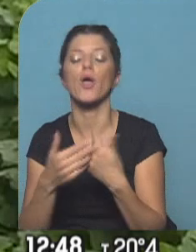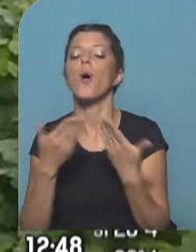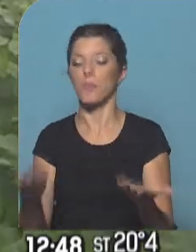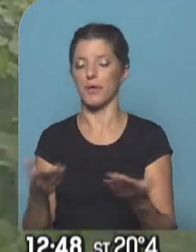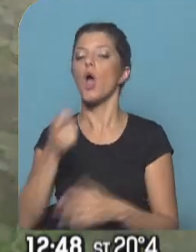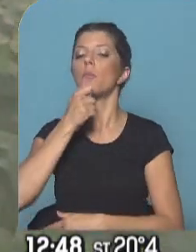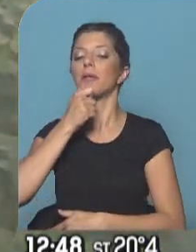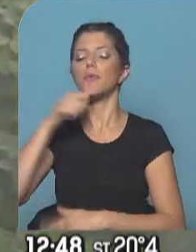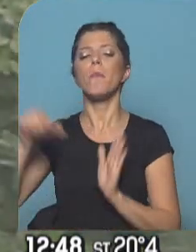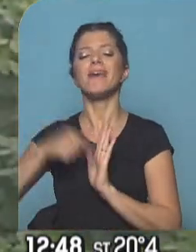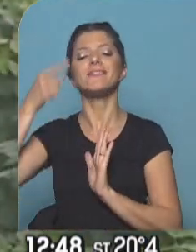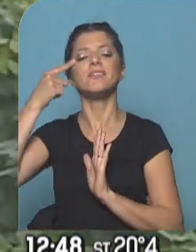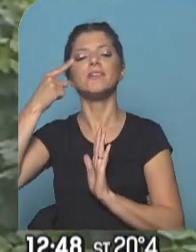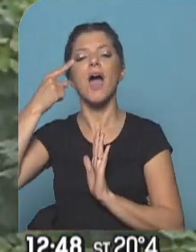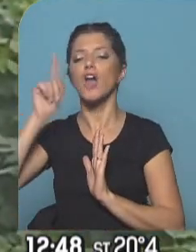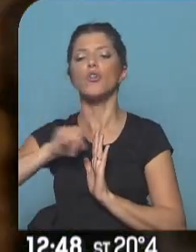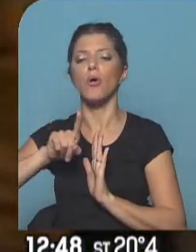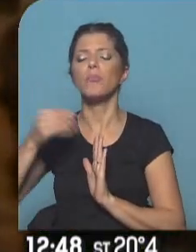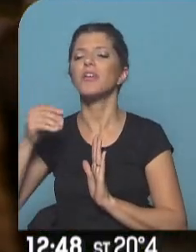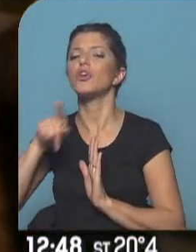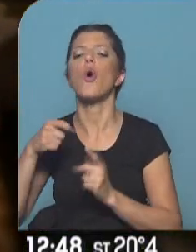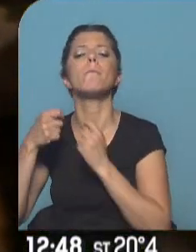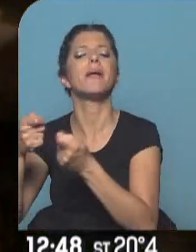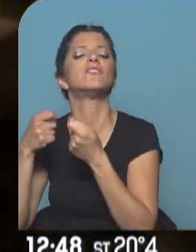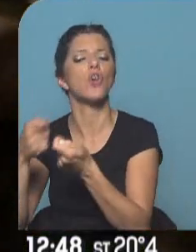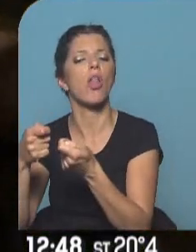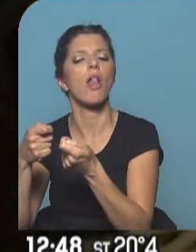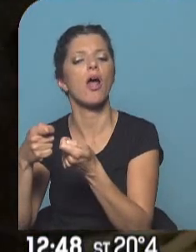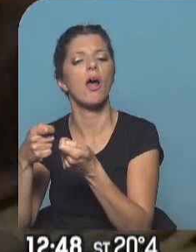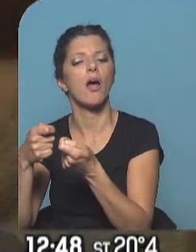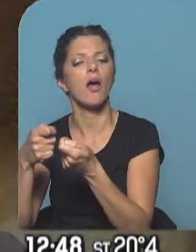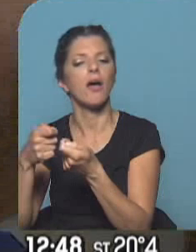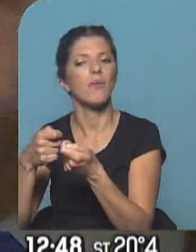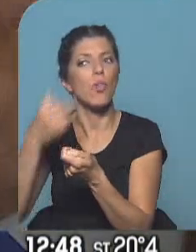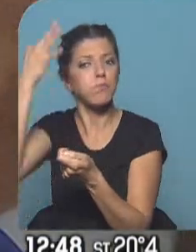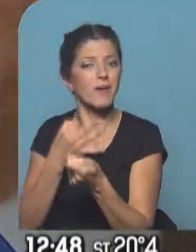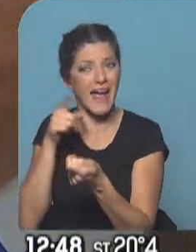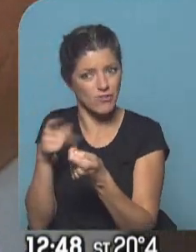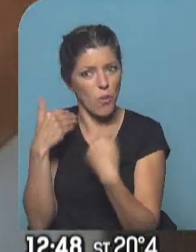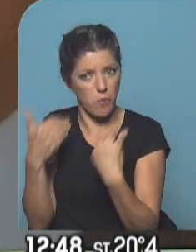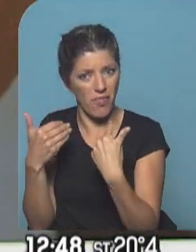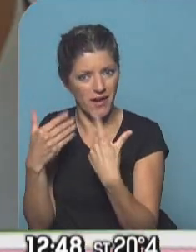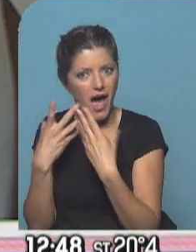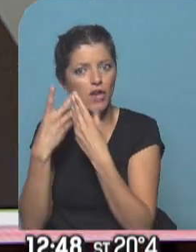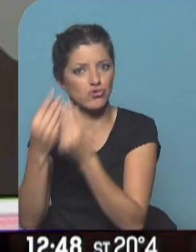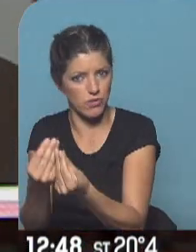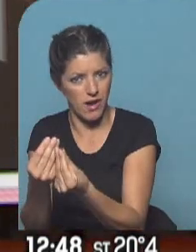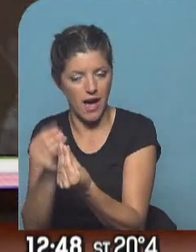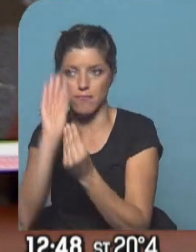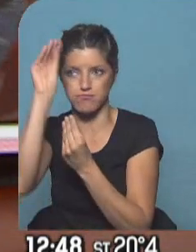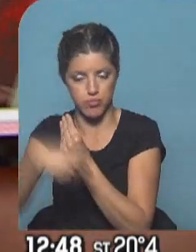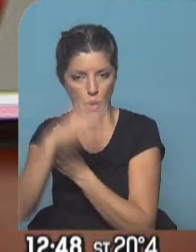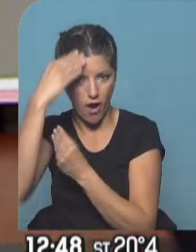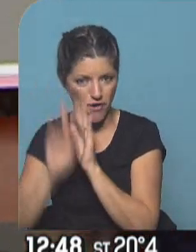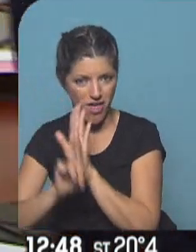¿Por qué no lo hace China? Lo decíamos, creo, en el programa anterior. ¿Por qué China no presiona y es el que tiene realmente la llave de la caída eventual del régimen norcoreano?